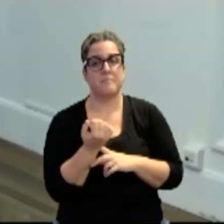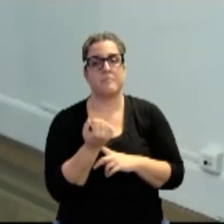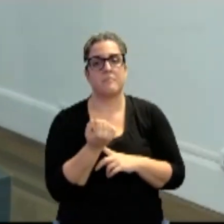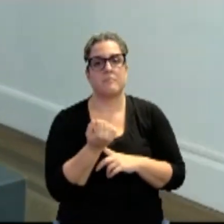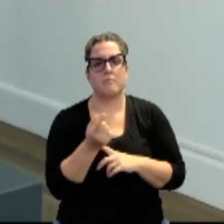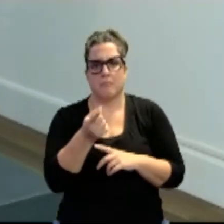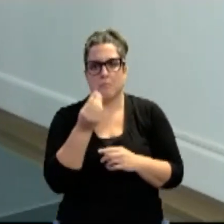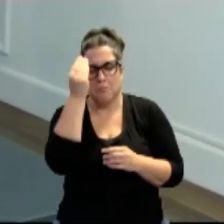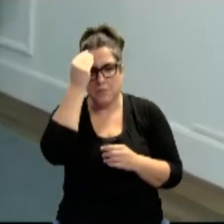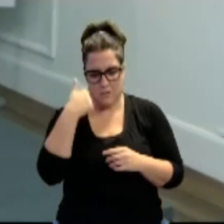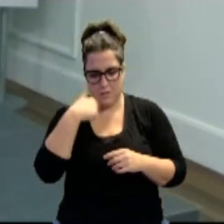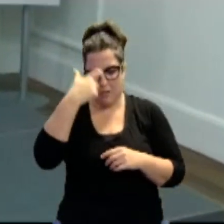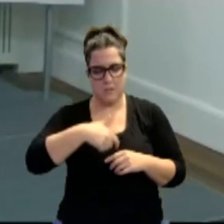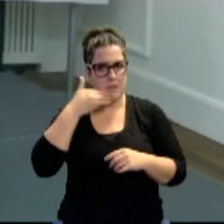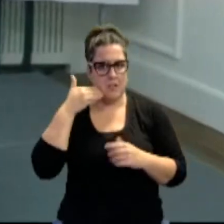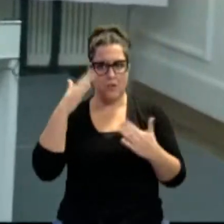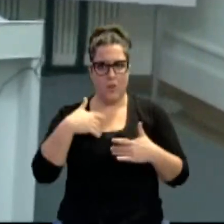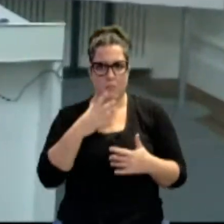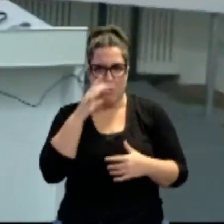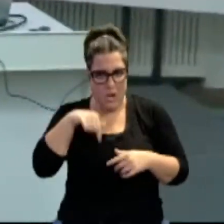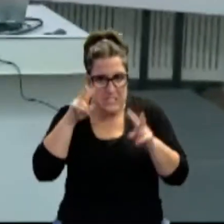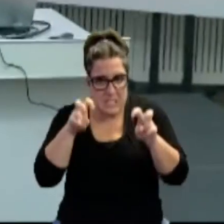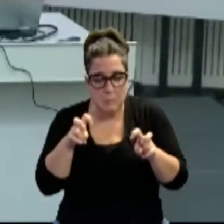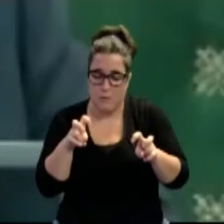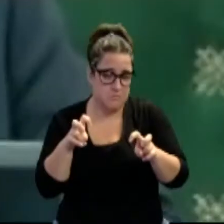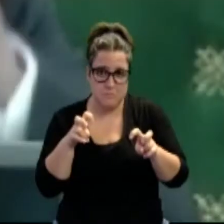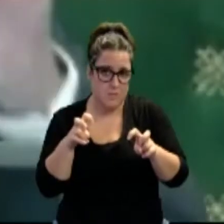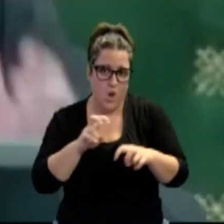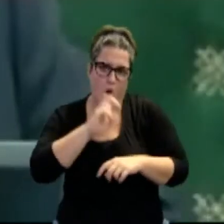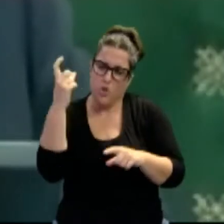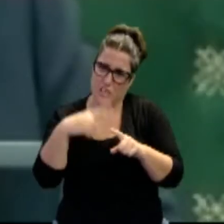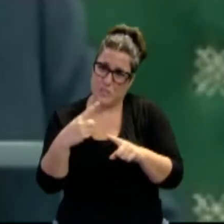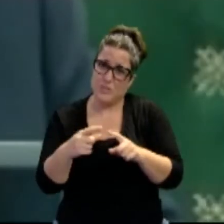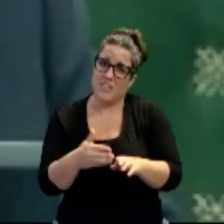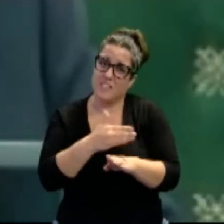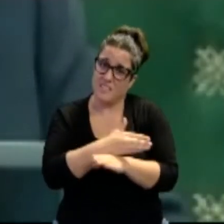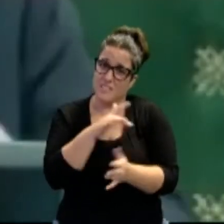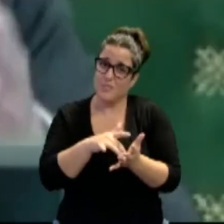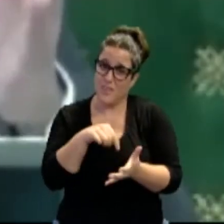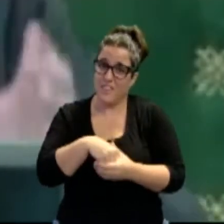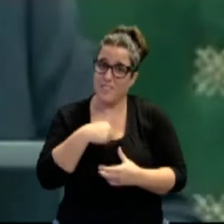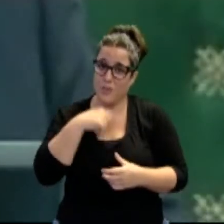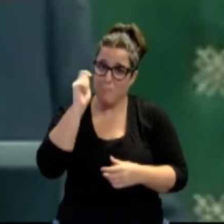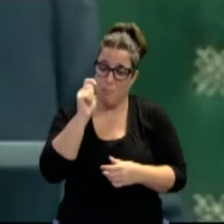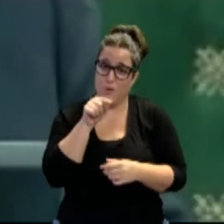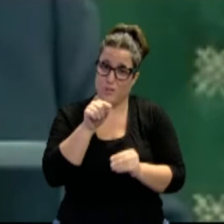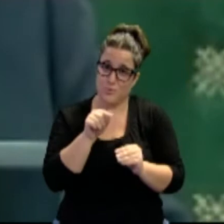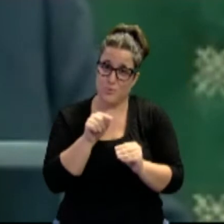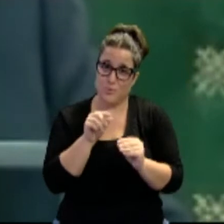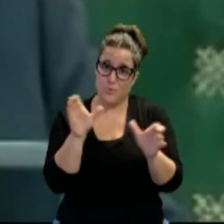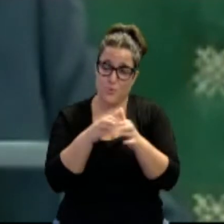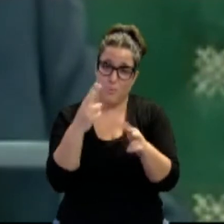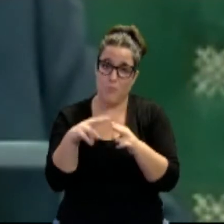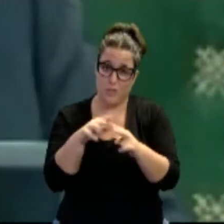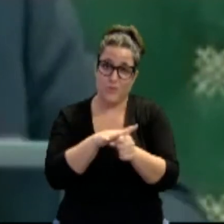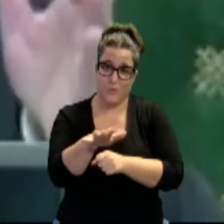que está la indignidad política? No creo que esté en esto. Está en otras muchas cosas que han pasado en esta ciudad, normalmente muy relacionadas